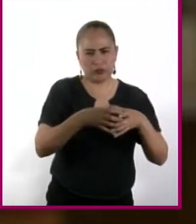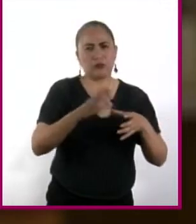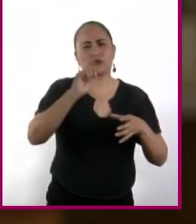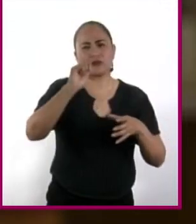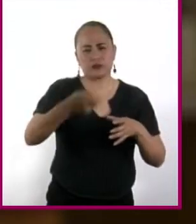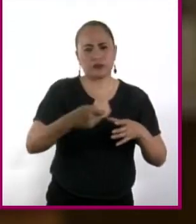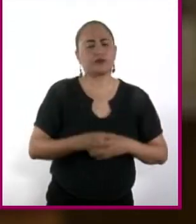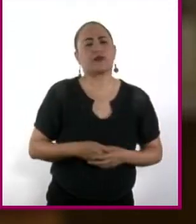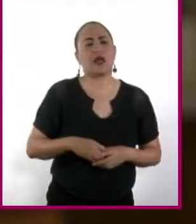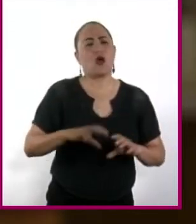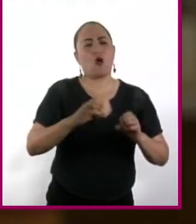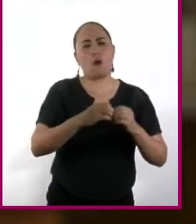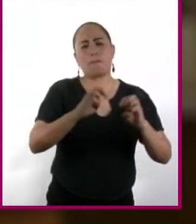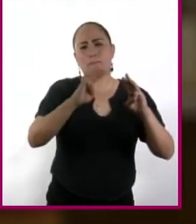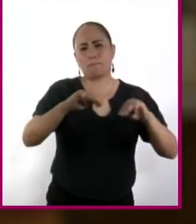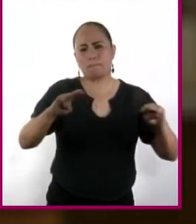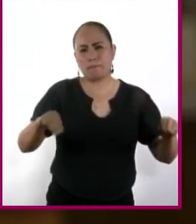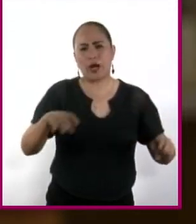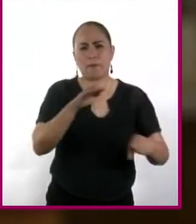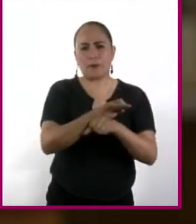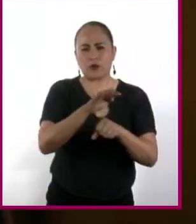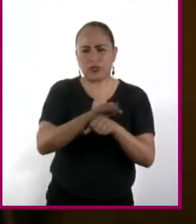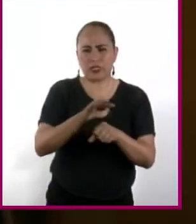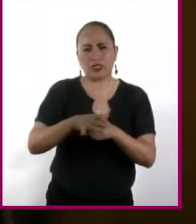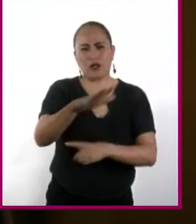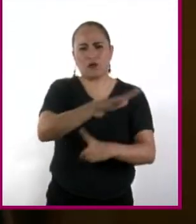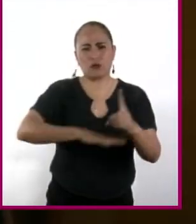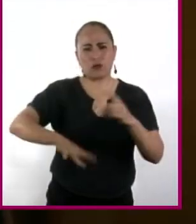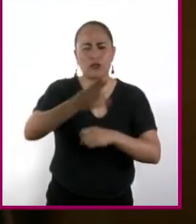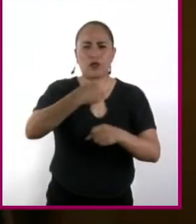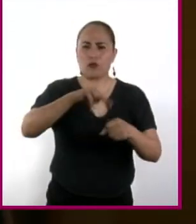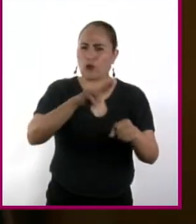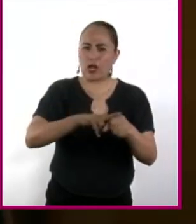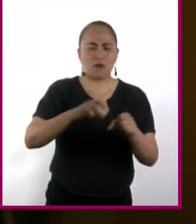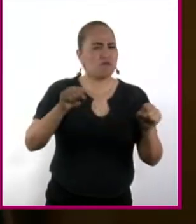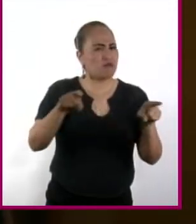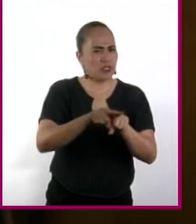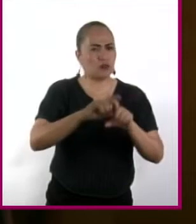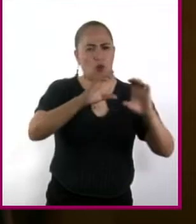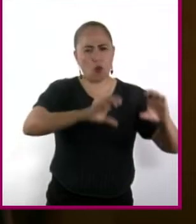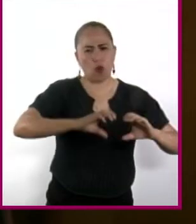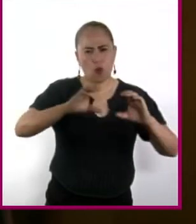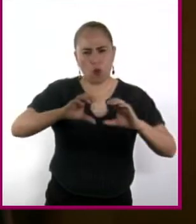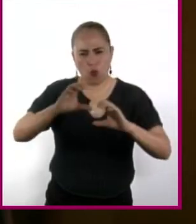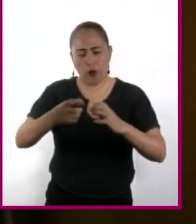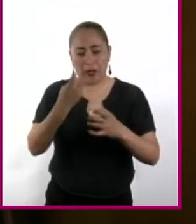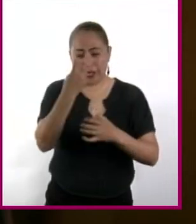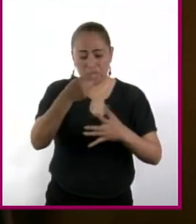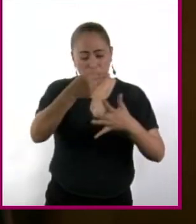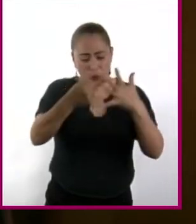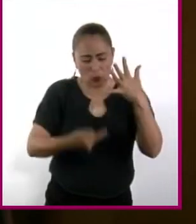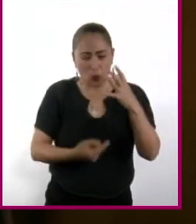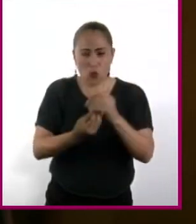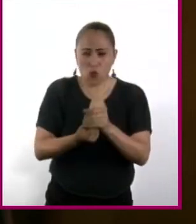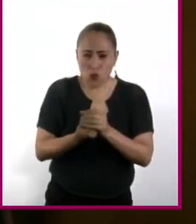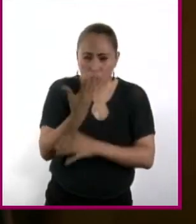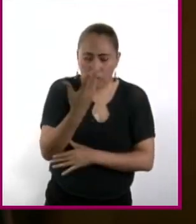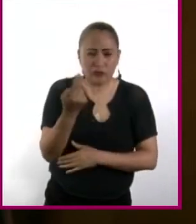océanos, la atmósfera y la biodiversidad. Estos nuevos objetivos exigen